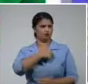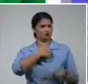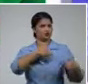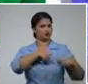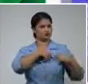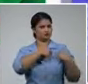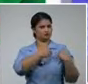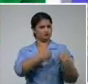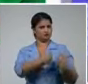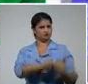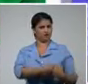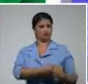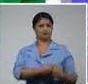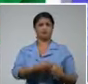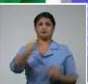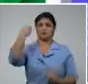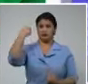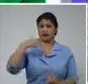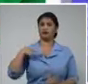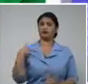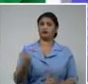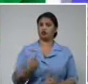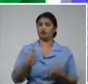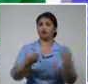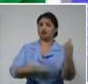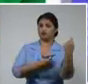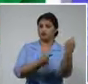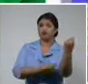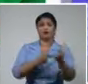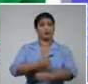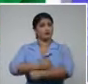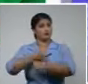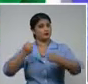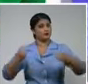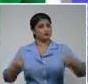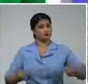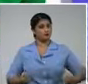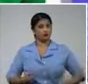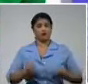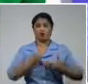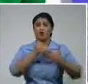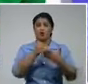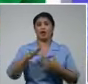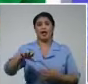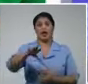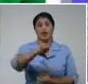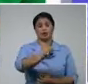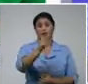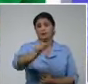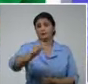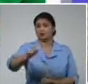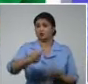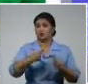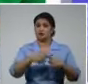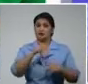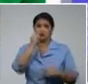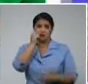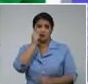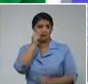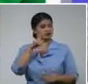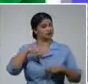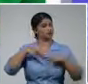de reanimación cardiopulmonar, no fue posible su recuperación. Damos nuevamente las condolencias a